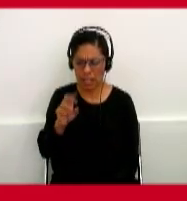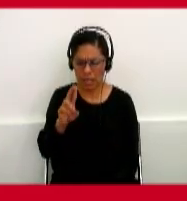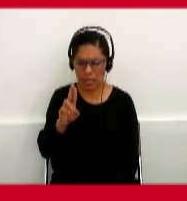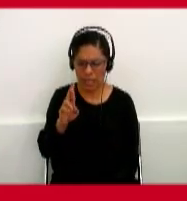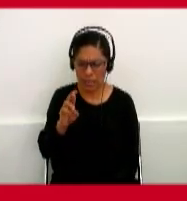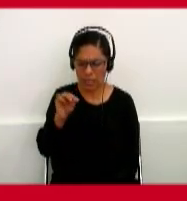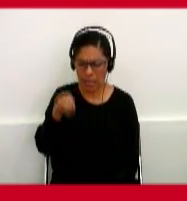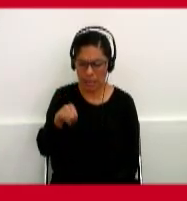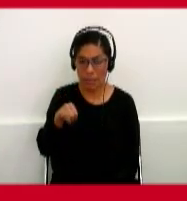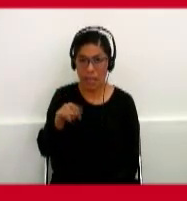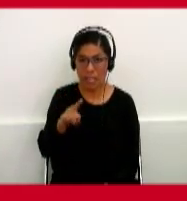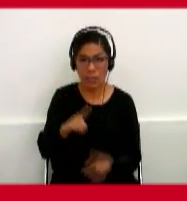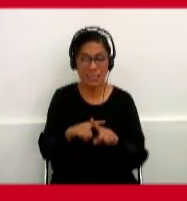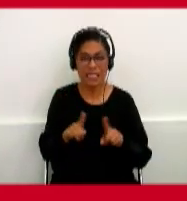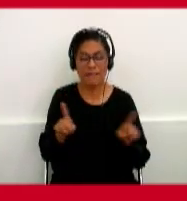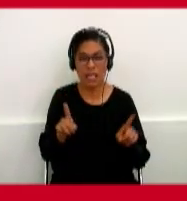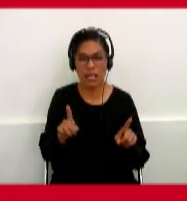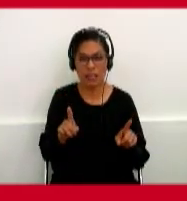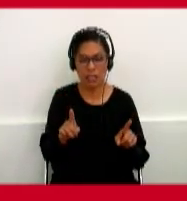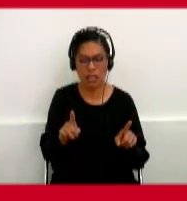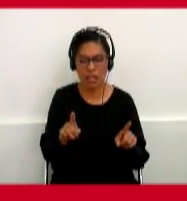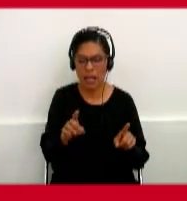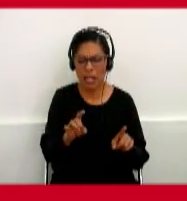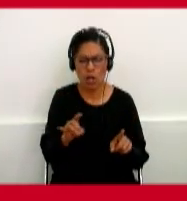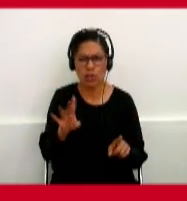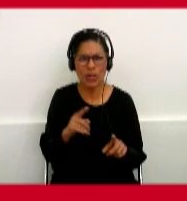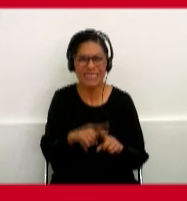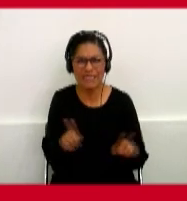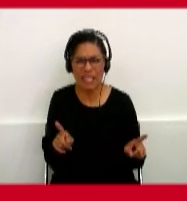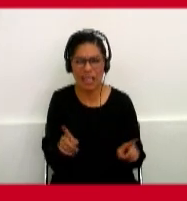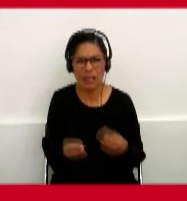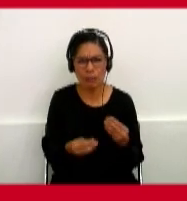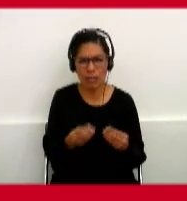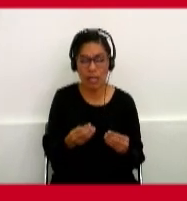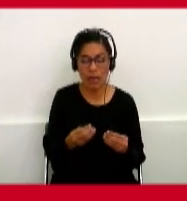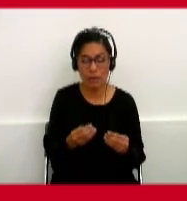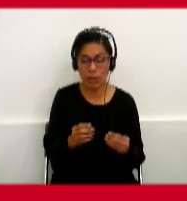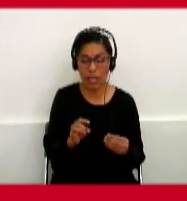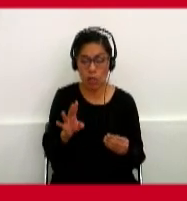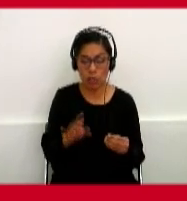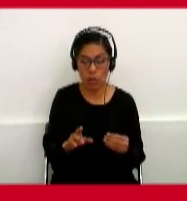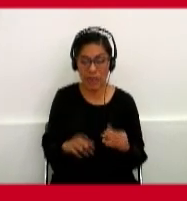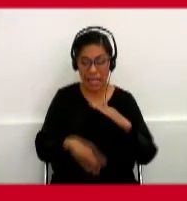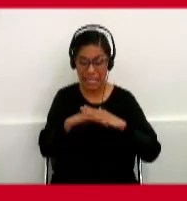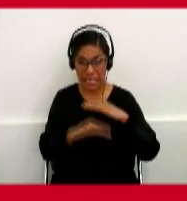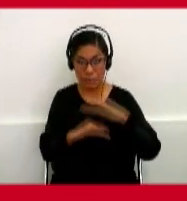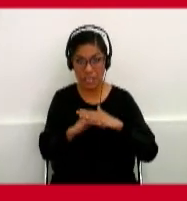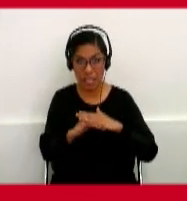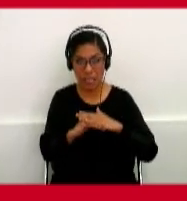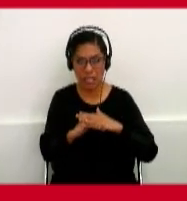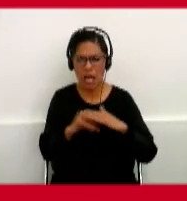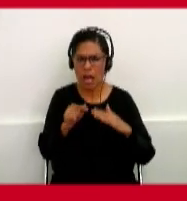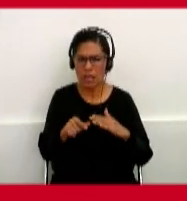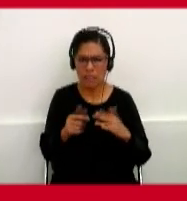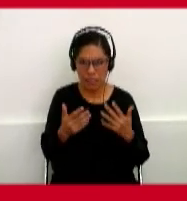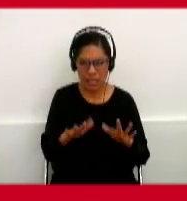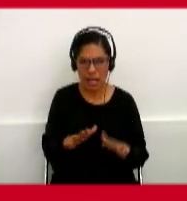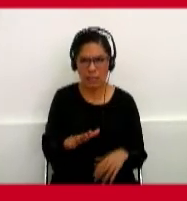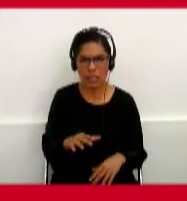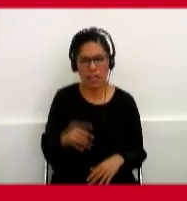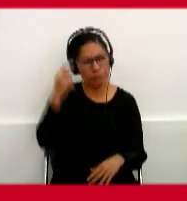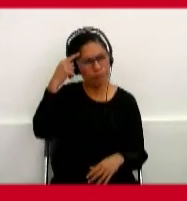Muy diferente a lo que hace un método de equilibrio límite, ¿no? Si bien el equilibrio límite ya tiene criterios